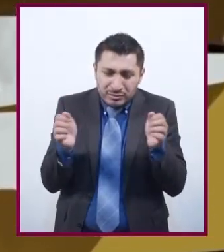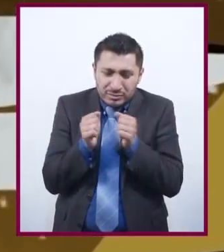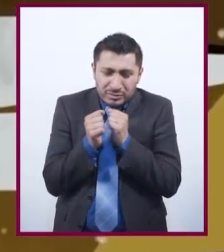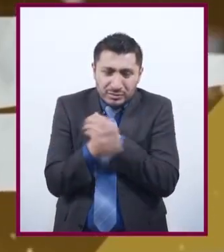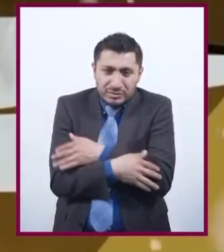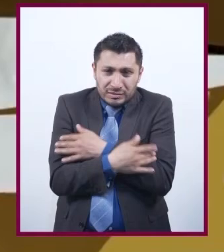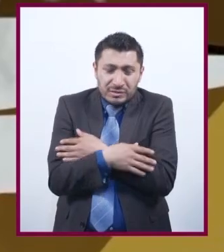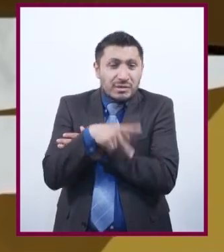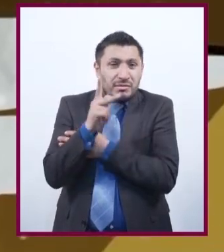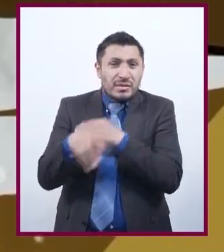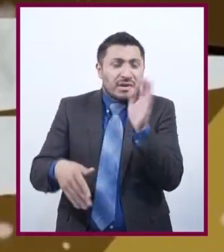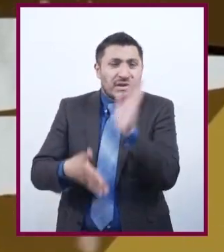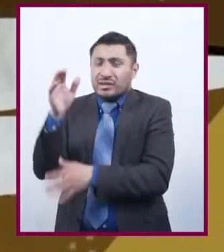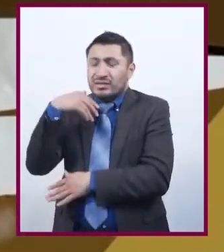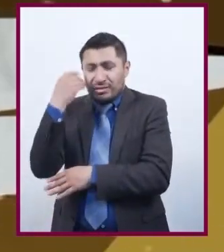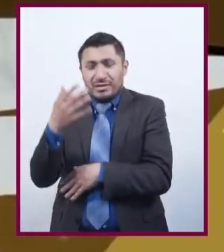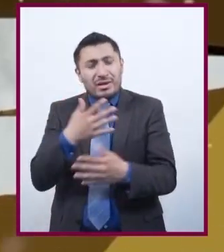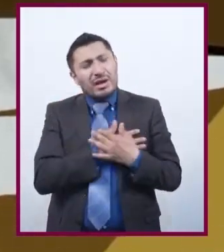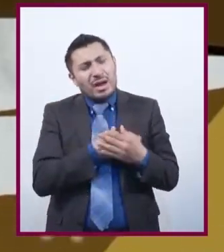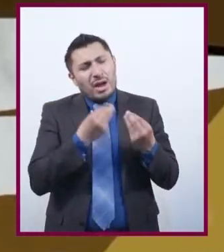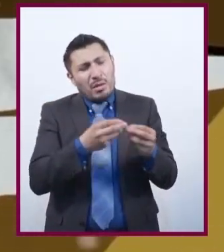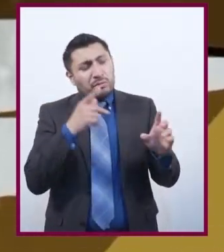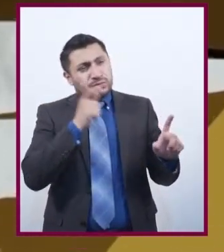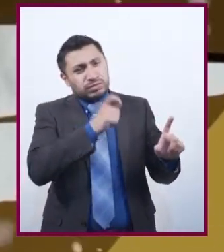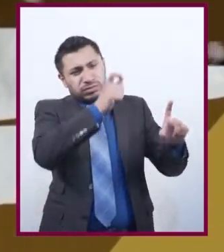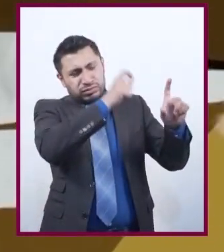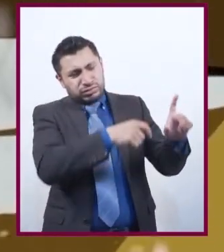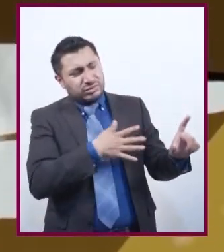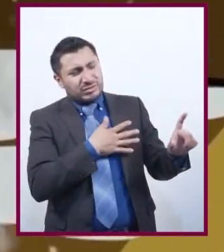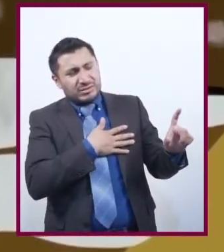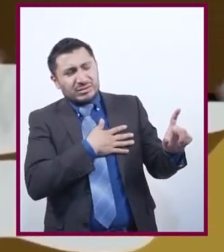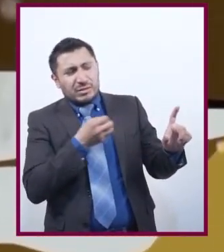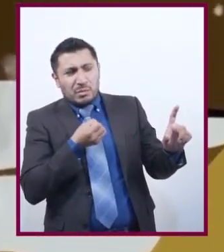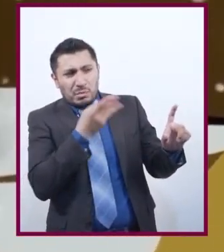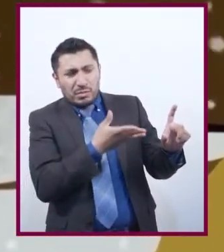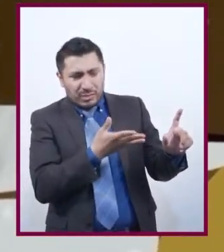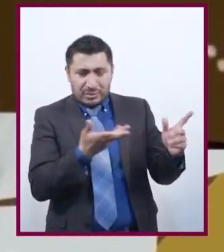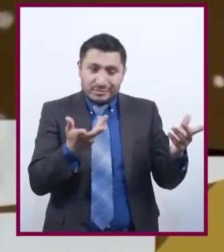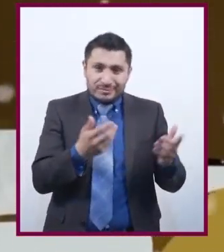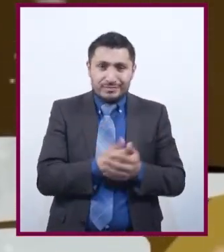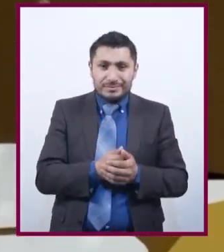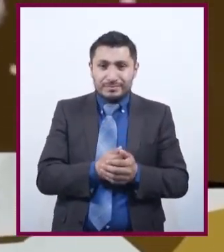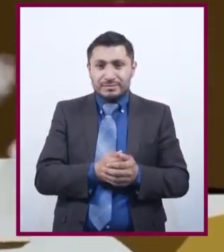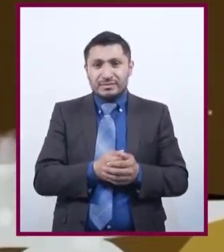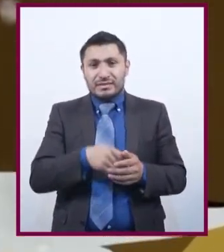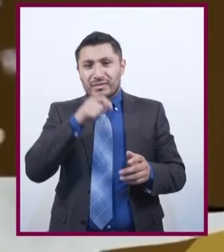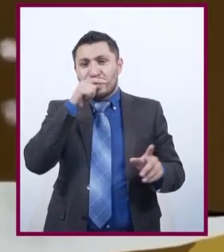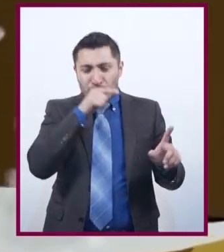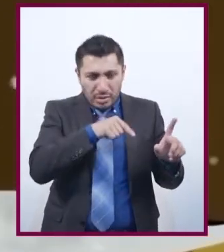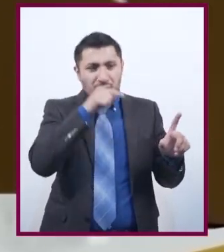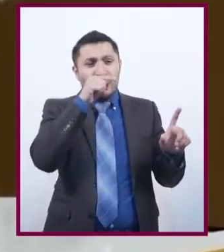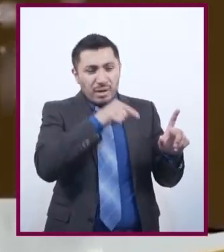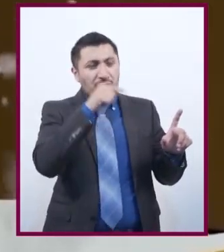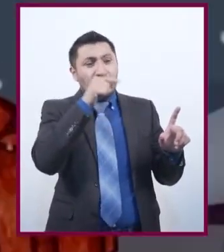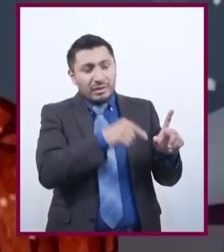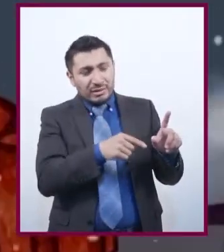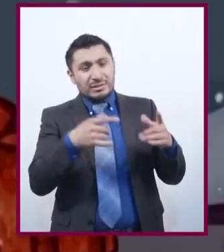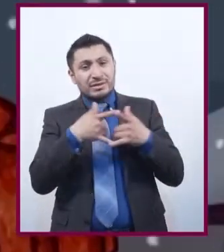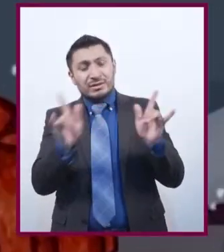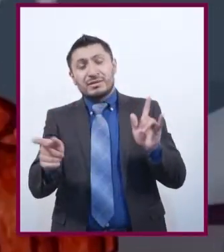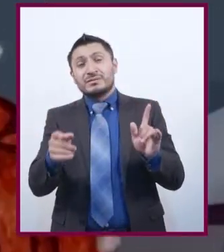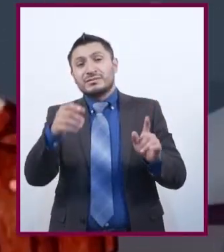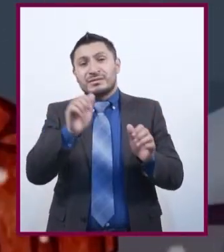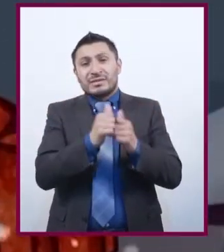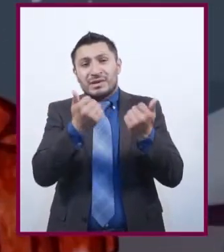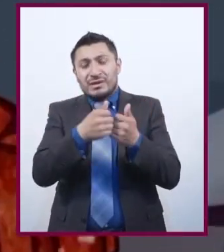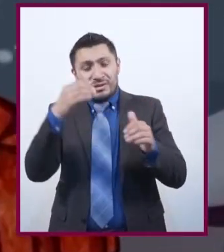vez más frío pero no quería abandonar al príncipe le amaba demasiado para hacerlo picoteaba las migas